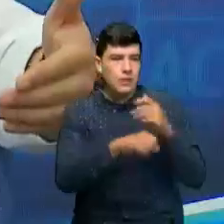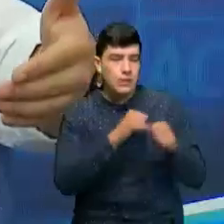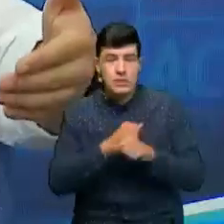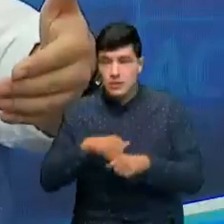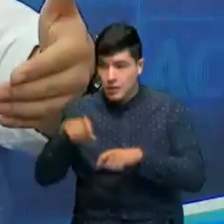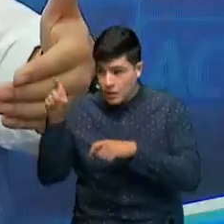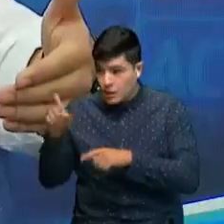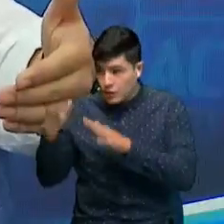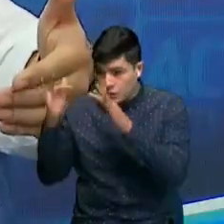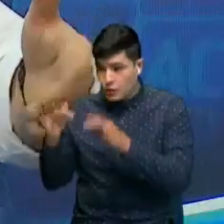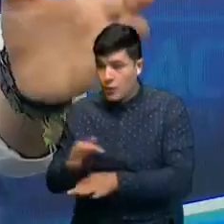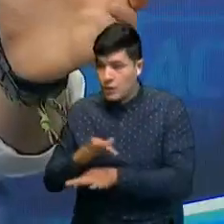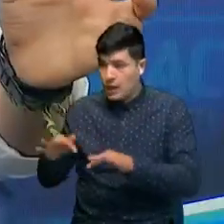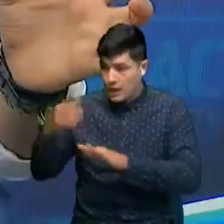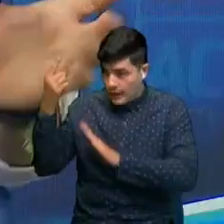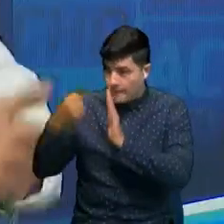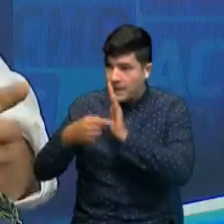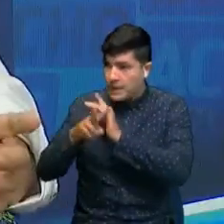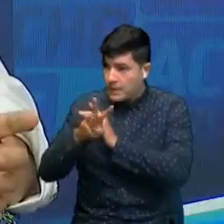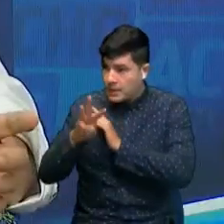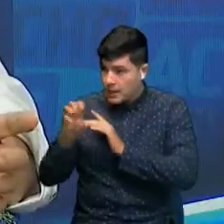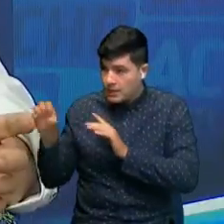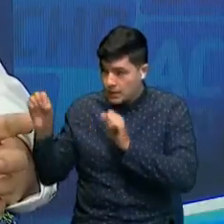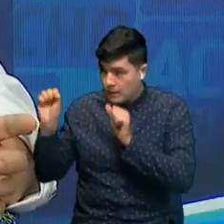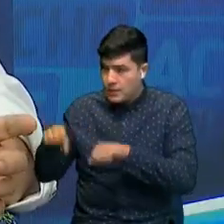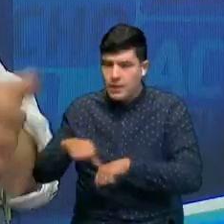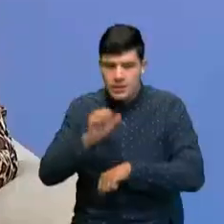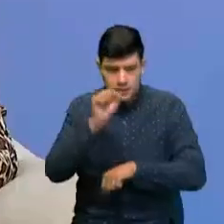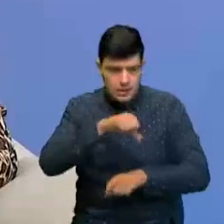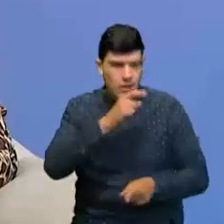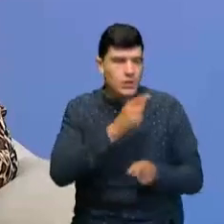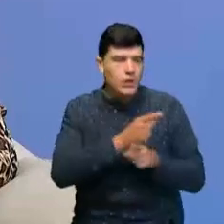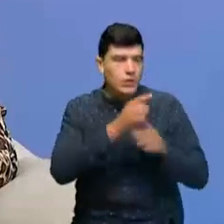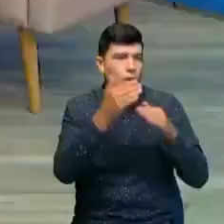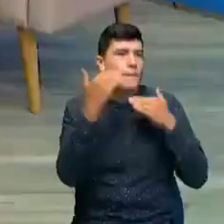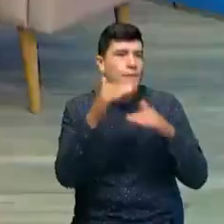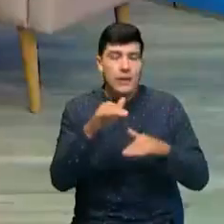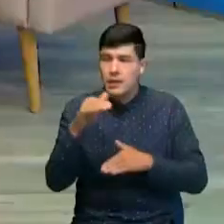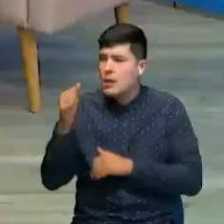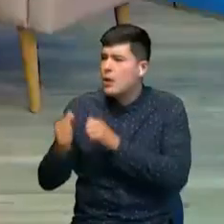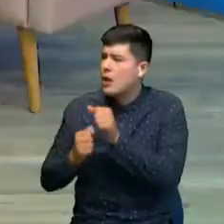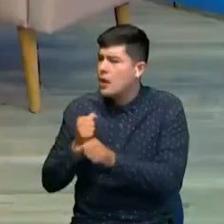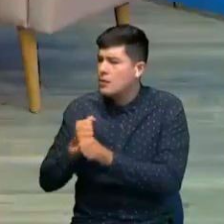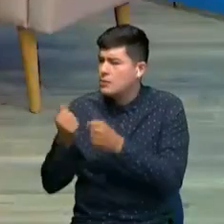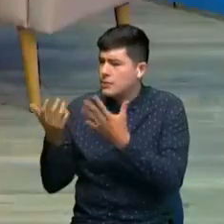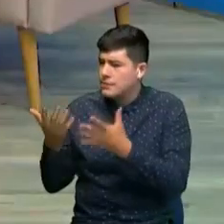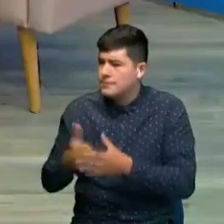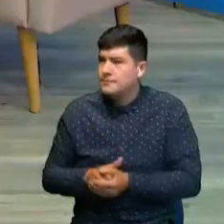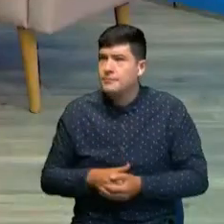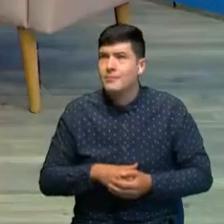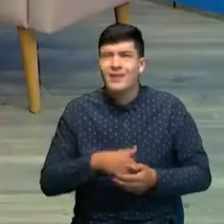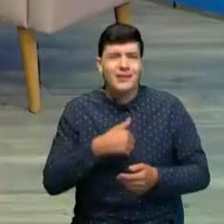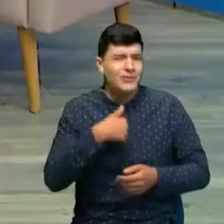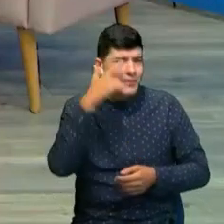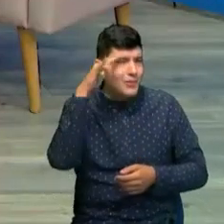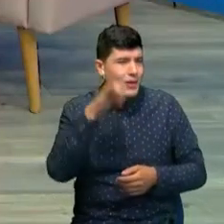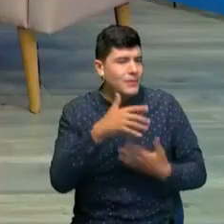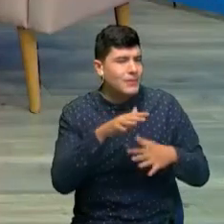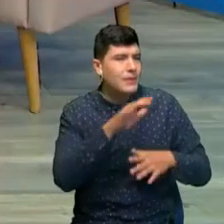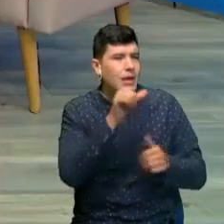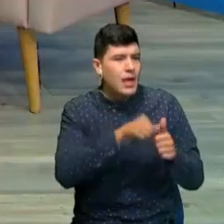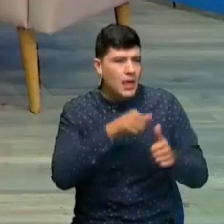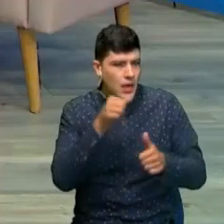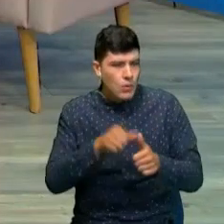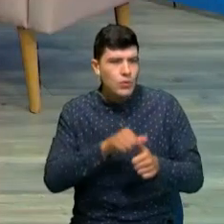las 1.300 también para completar la pensión familiar? Exacto, claro, tiene que haber mínimo. ¿Y los requisitos en edad? En los requisitos en edad, si no estoy mal, cada uno